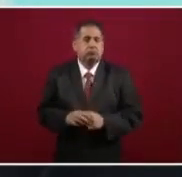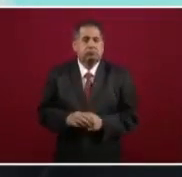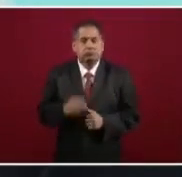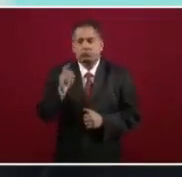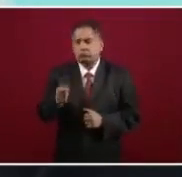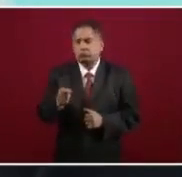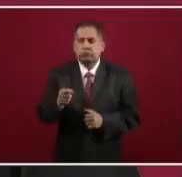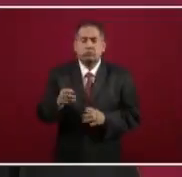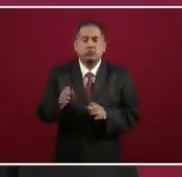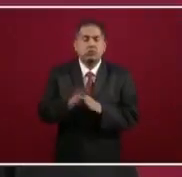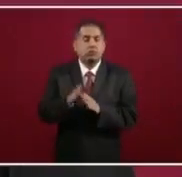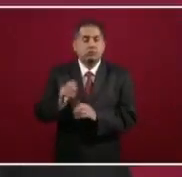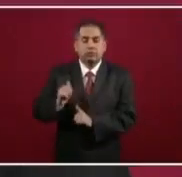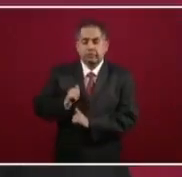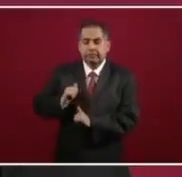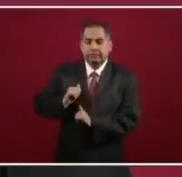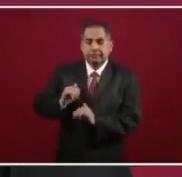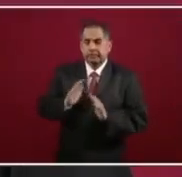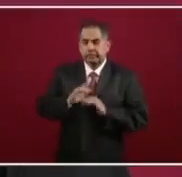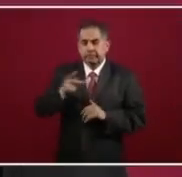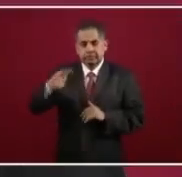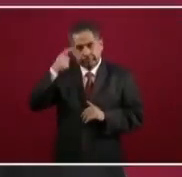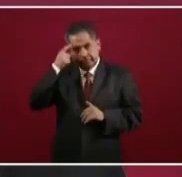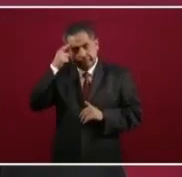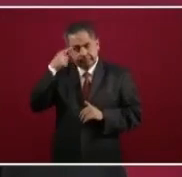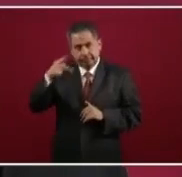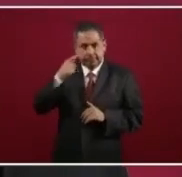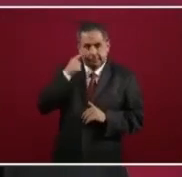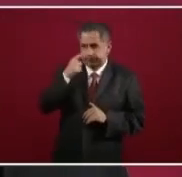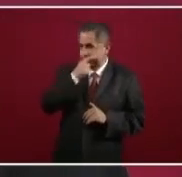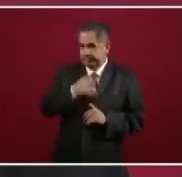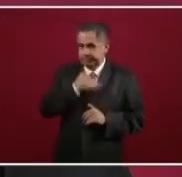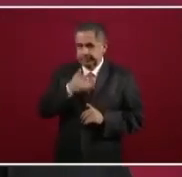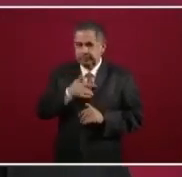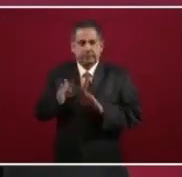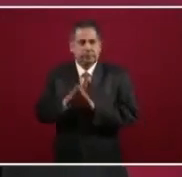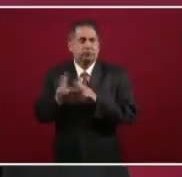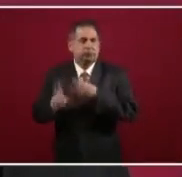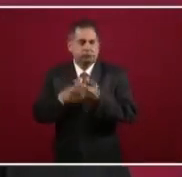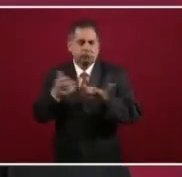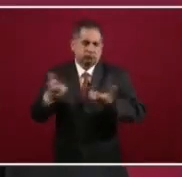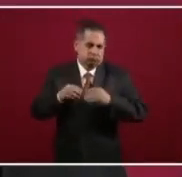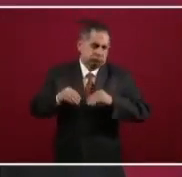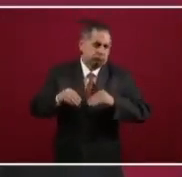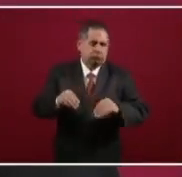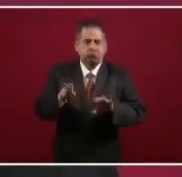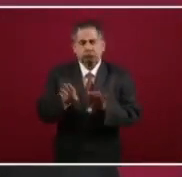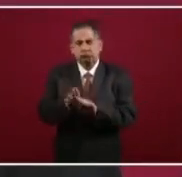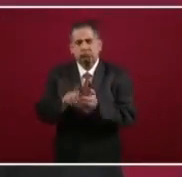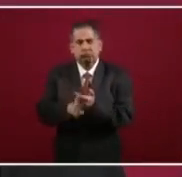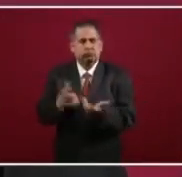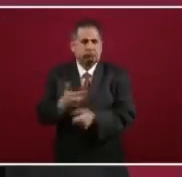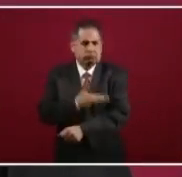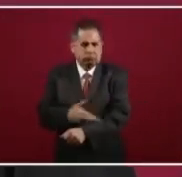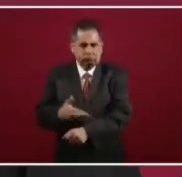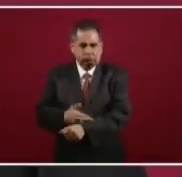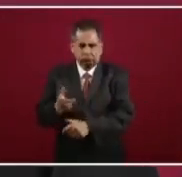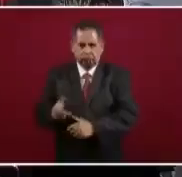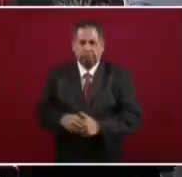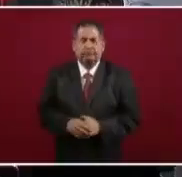del ejército y lo que ellos valoren se va a actuar se va a proceder